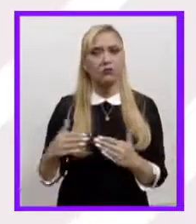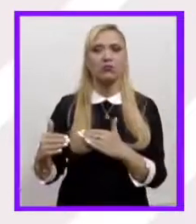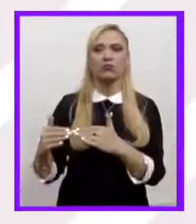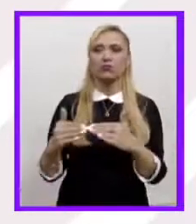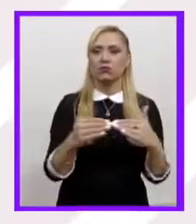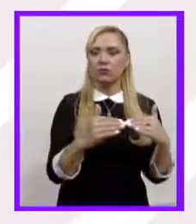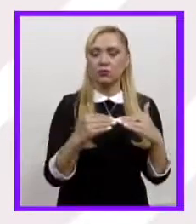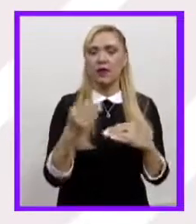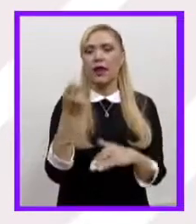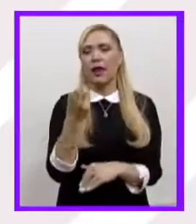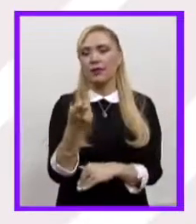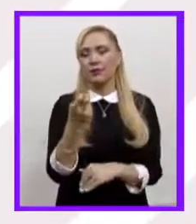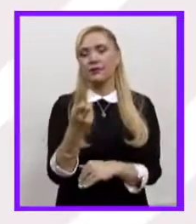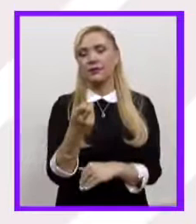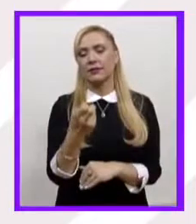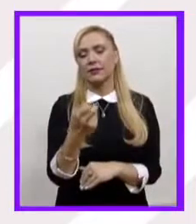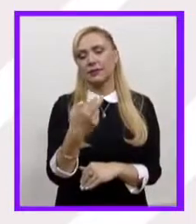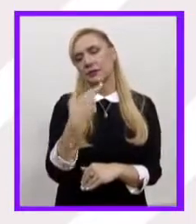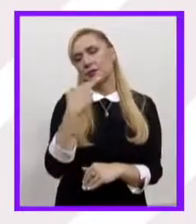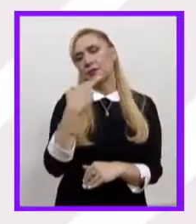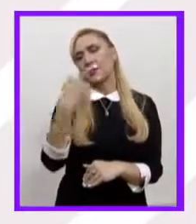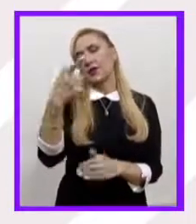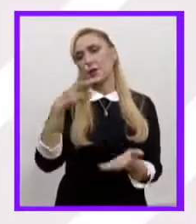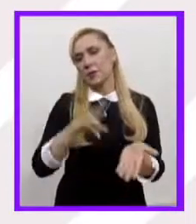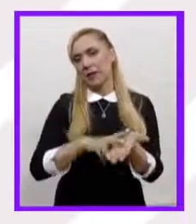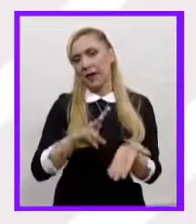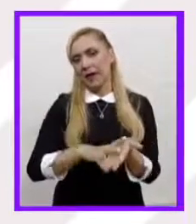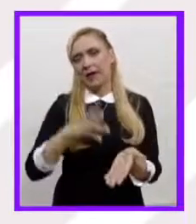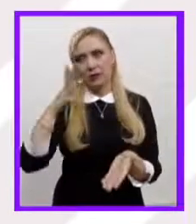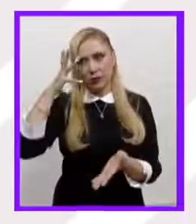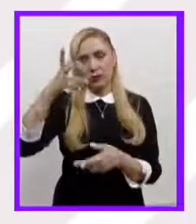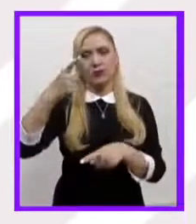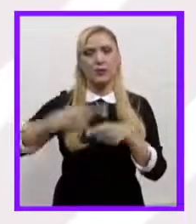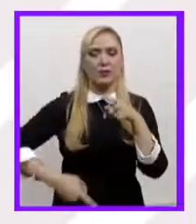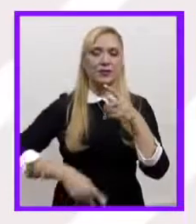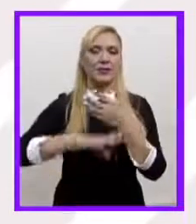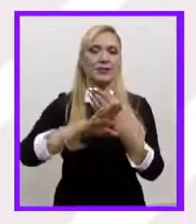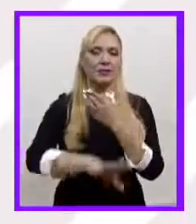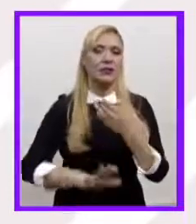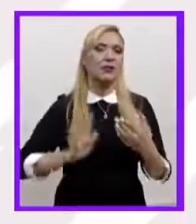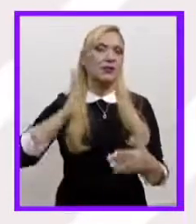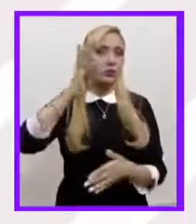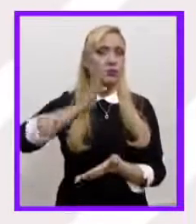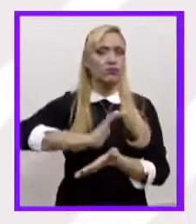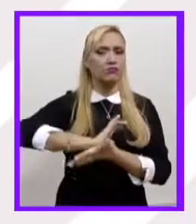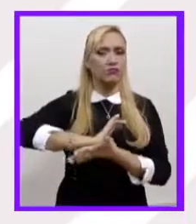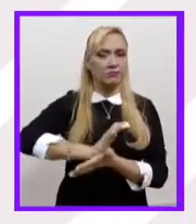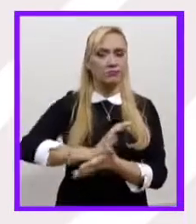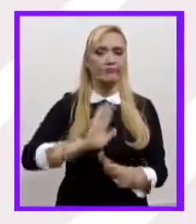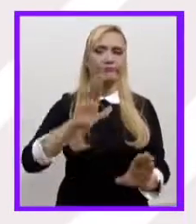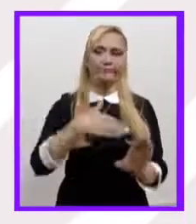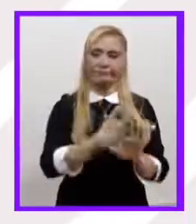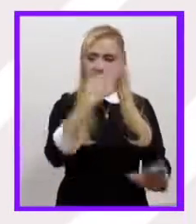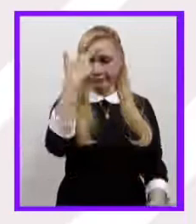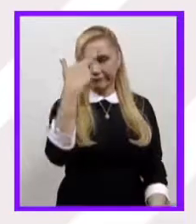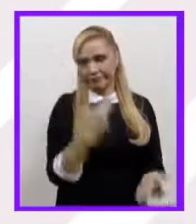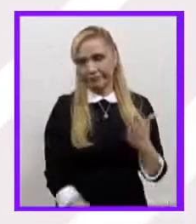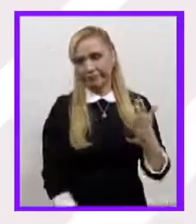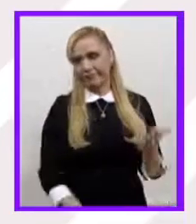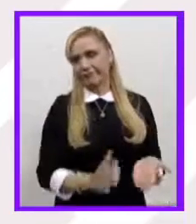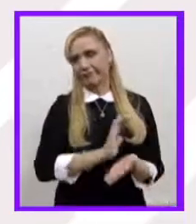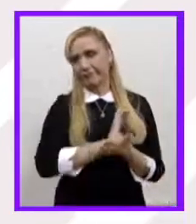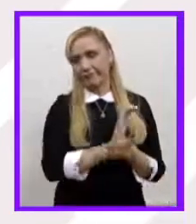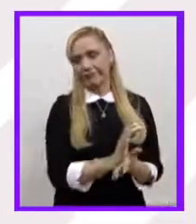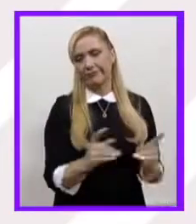de igualdad, y eso tiene mucha repercusión en prevenir conductas de violencia ya directa, es decir, de